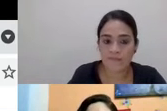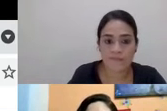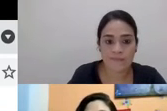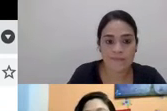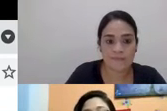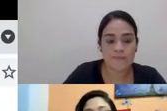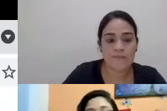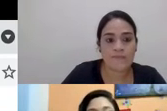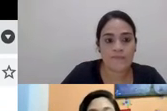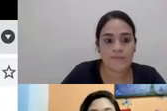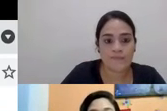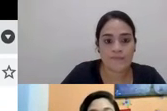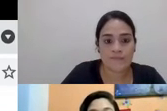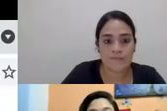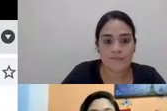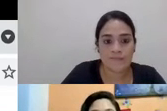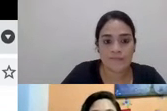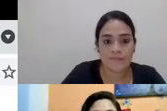asignado.